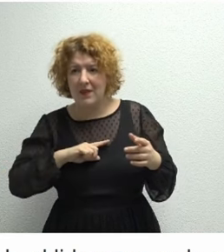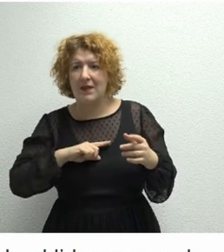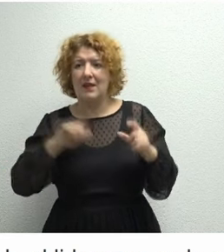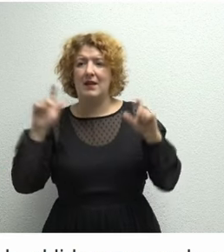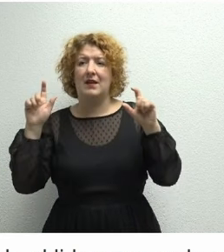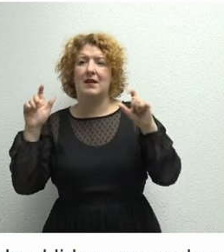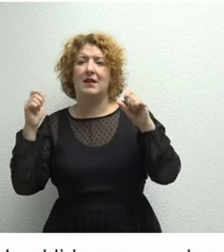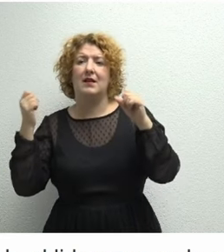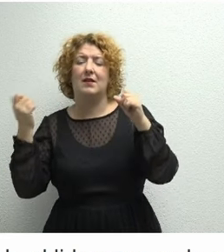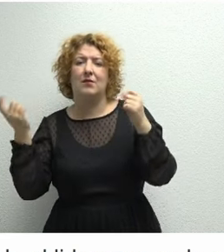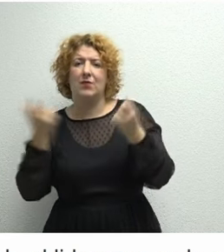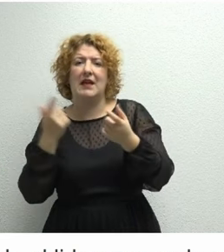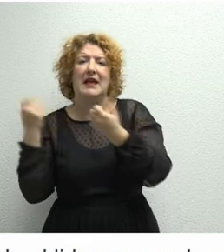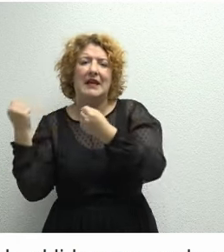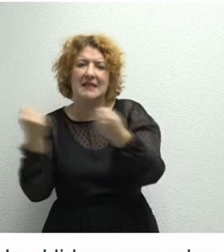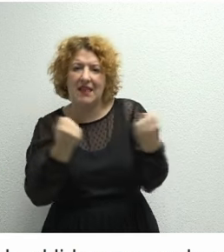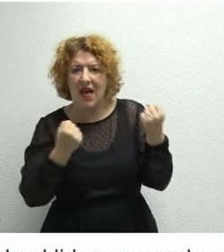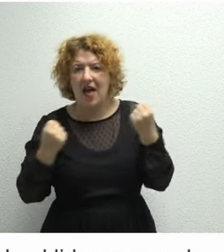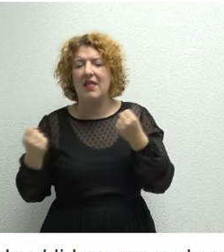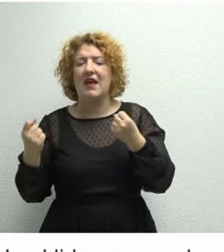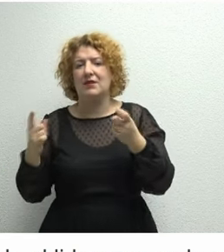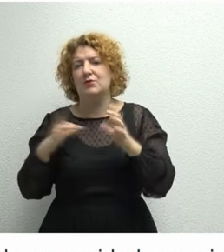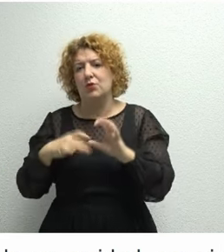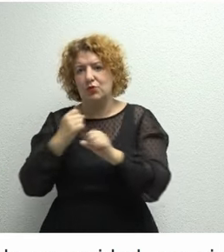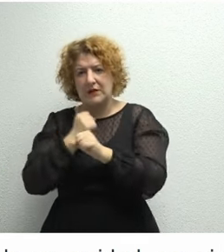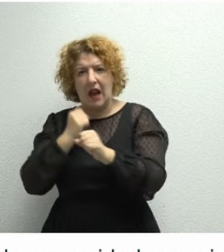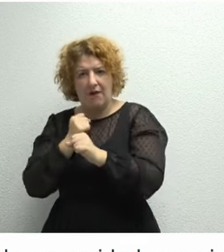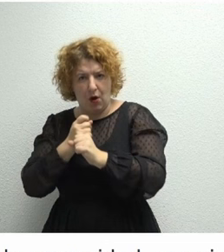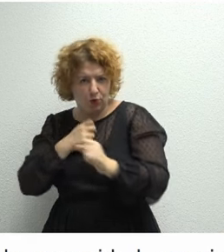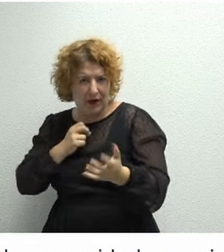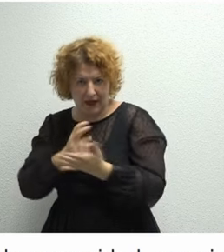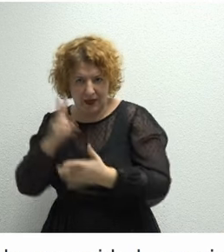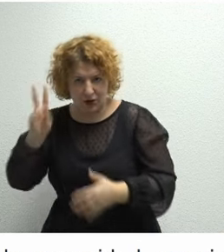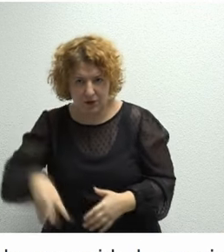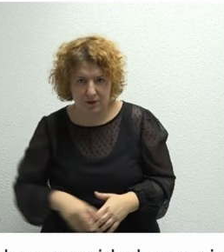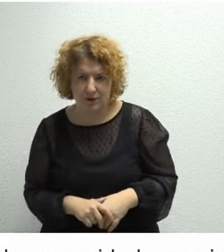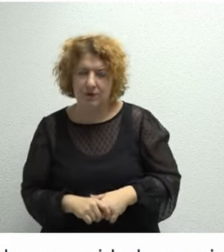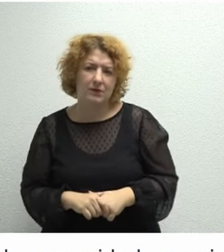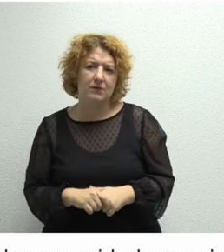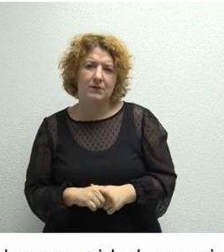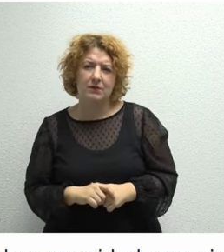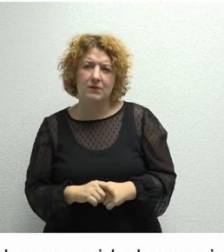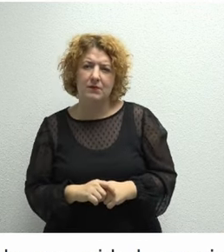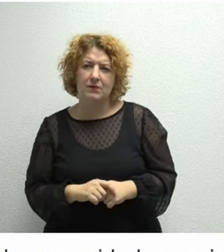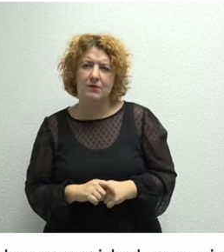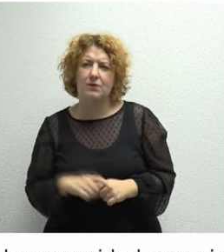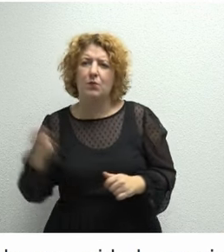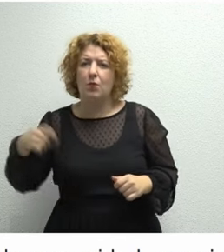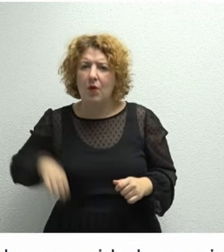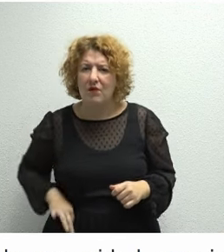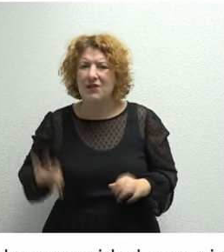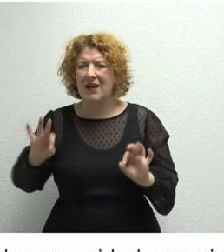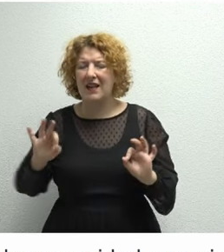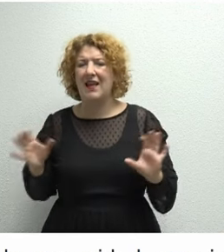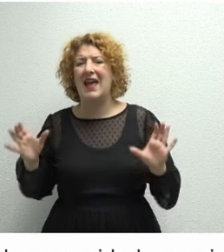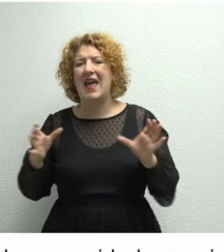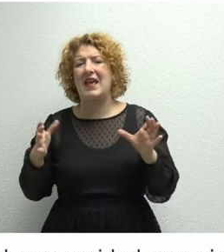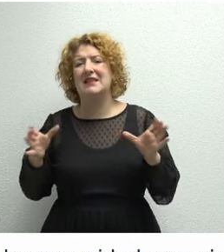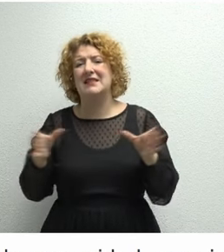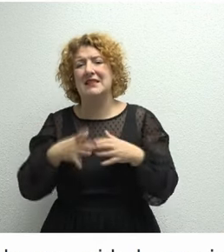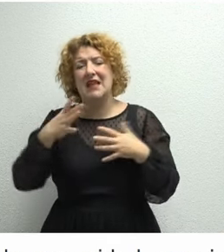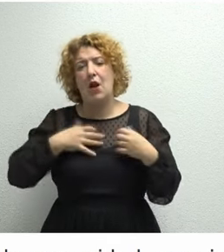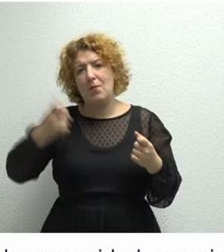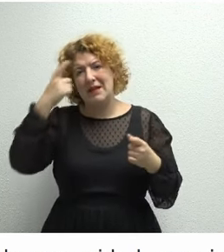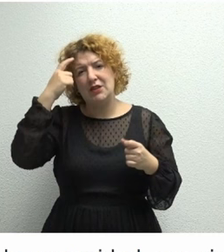entidades los conectores Bueno pues está siendo todo todo un reto implicar también a más profesionales de los equipos de Salud Mental no solo